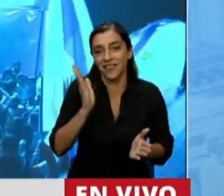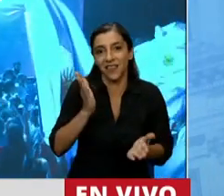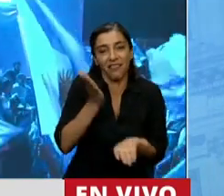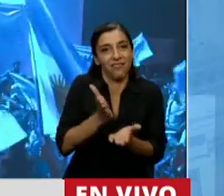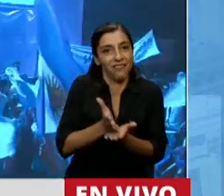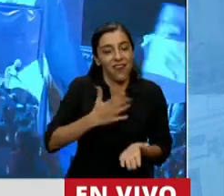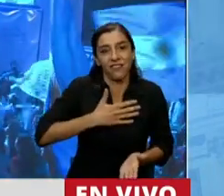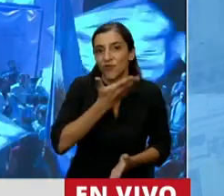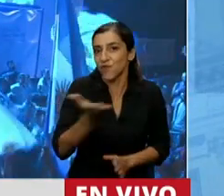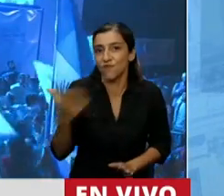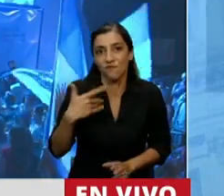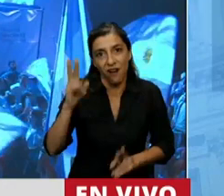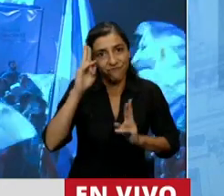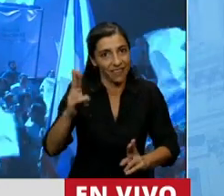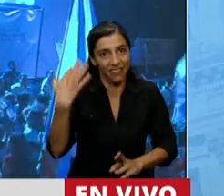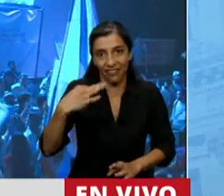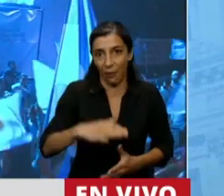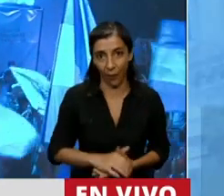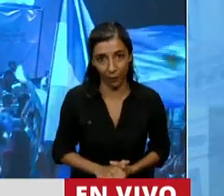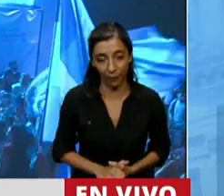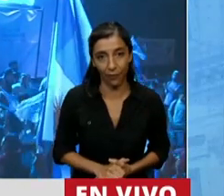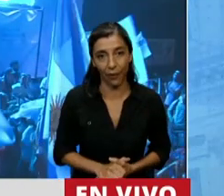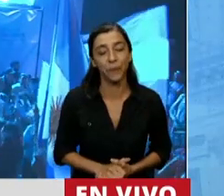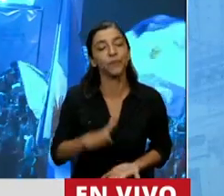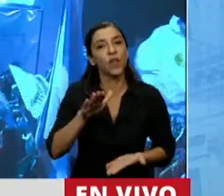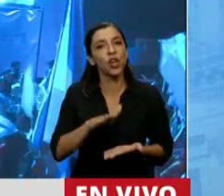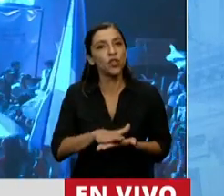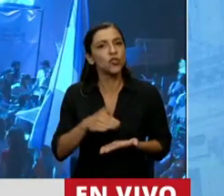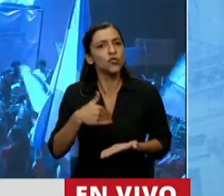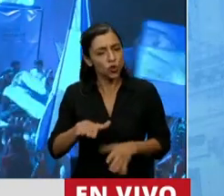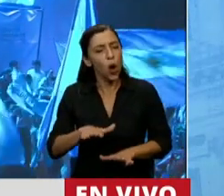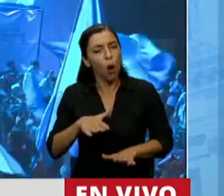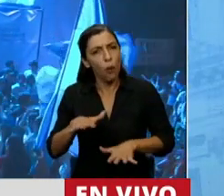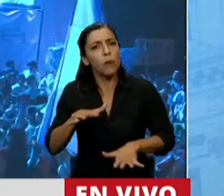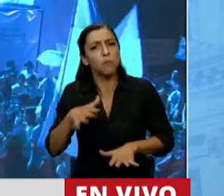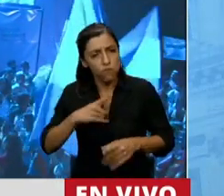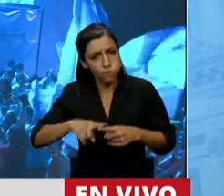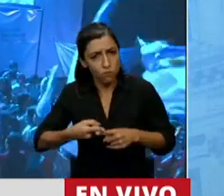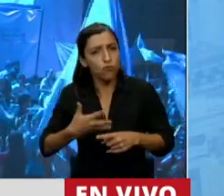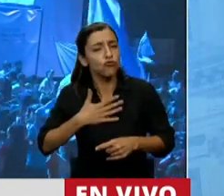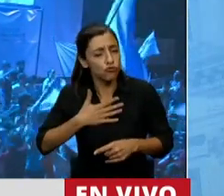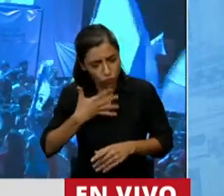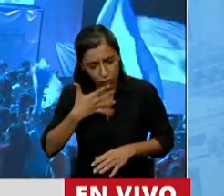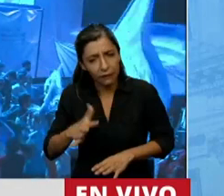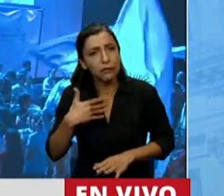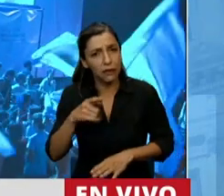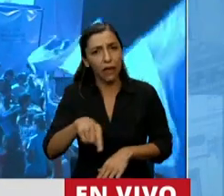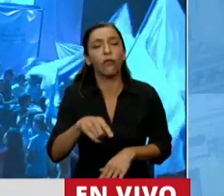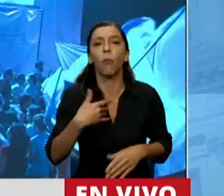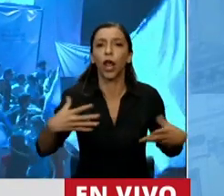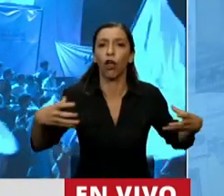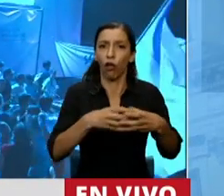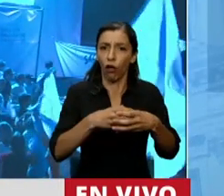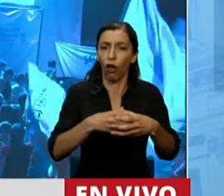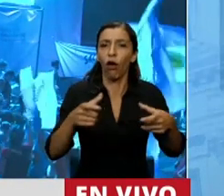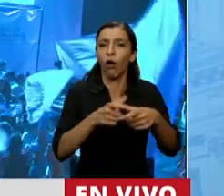En lo político, señor presidente, tengo que reconocer y agradecer lo resuelto por el Consejo Deliberante de mi